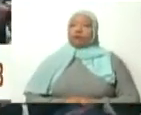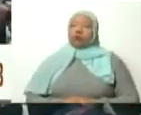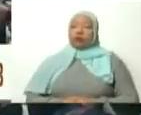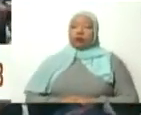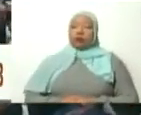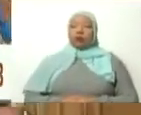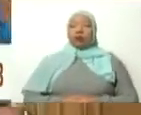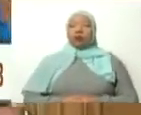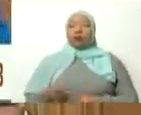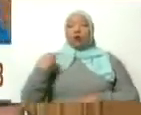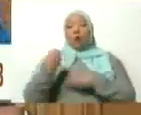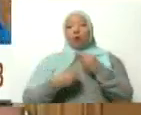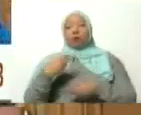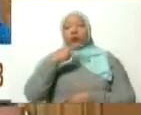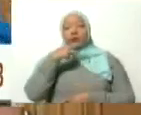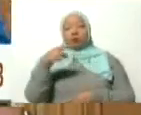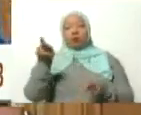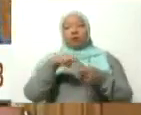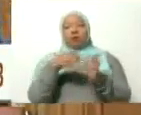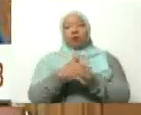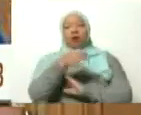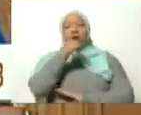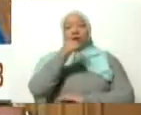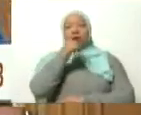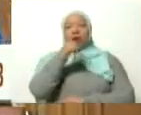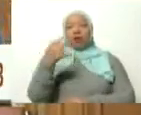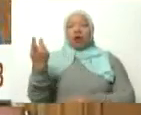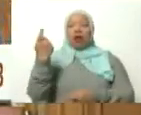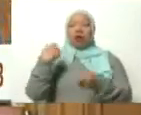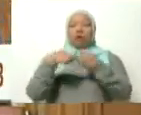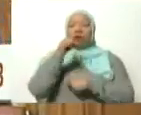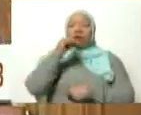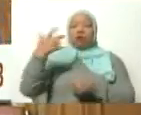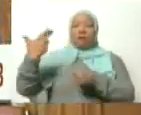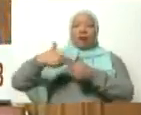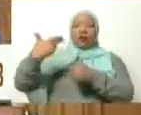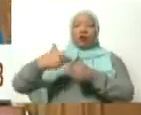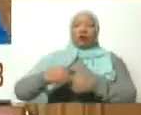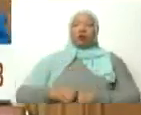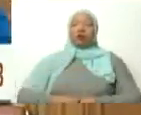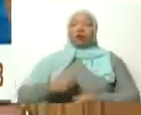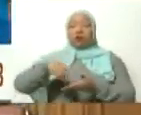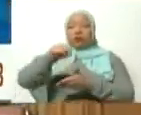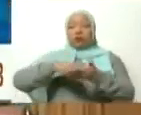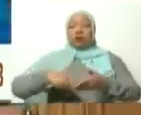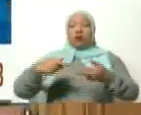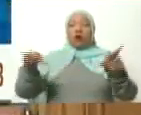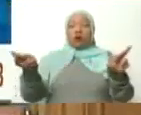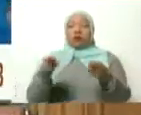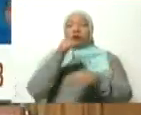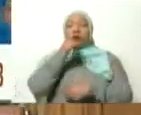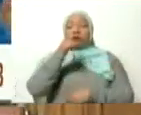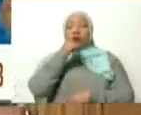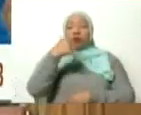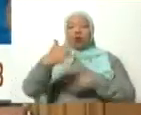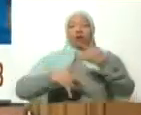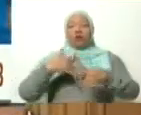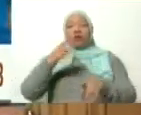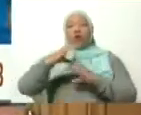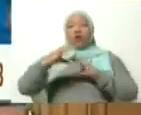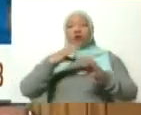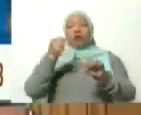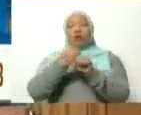Cuando revisamos lo que se perdió en ingresos petroleros, y ha estado muy bien reseñada en esta publicación